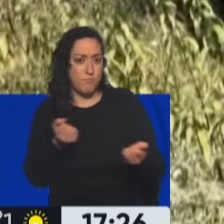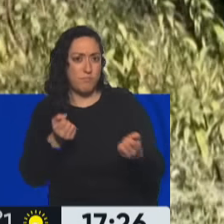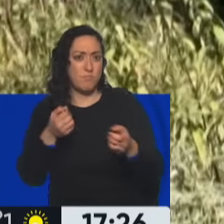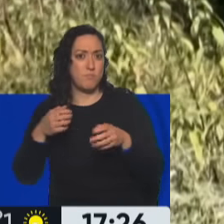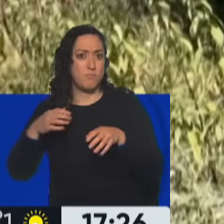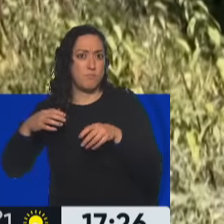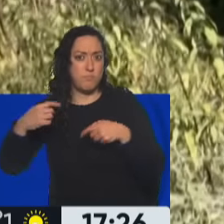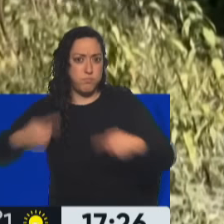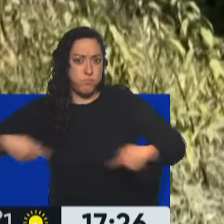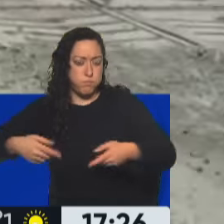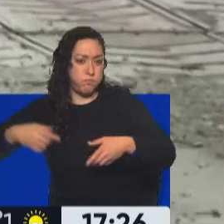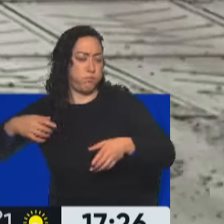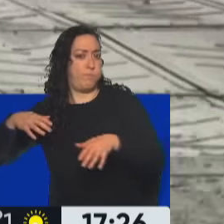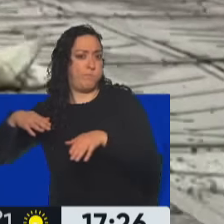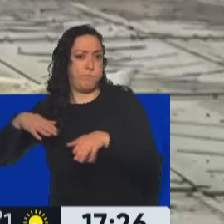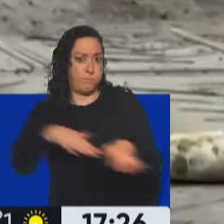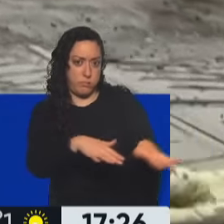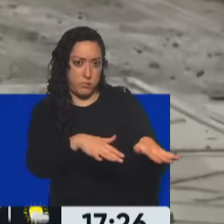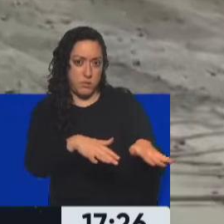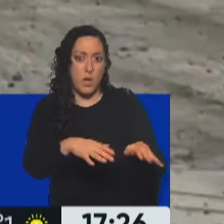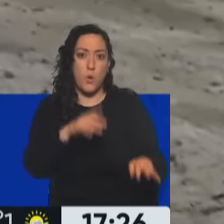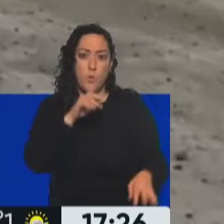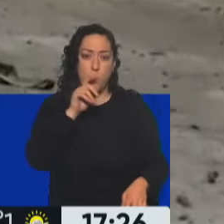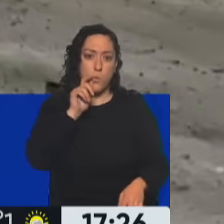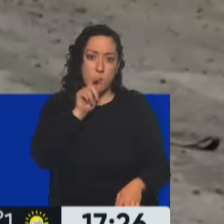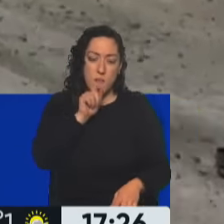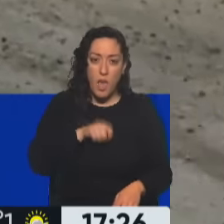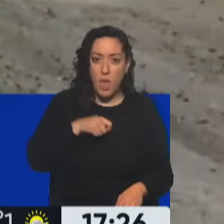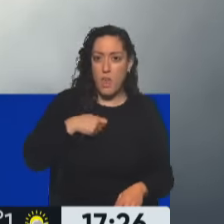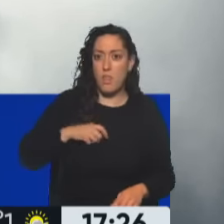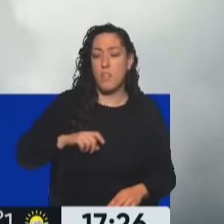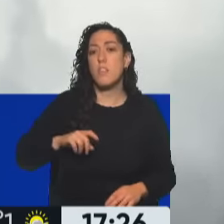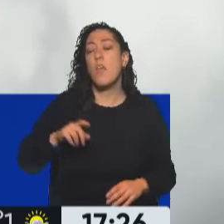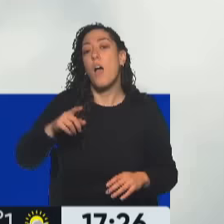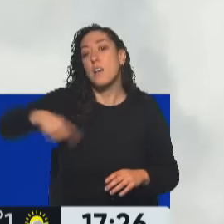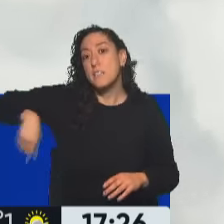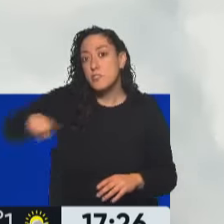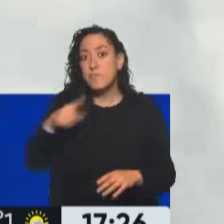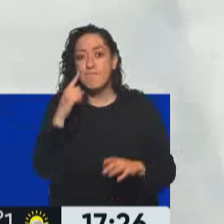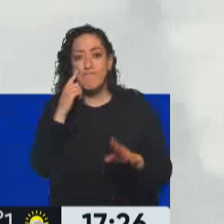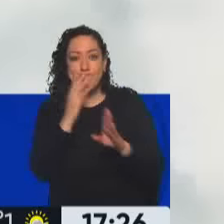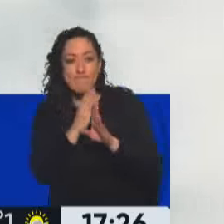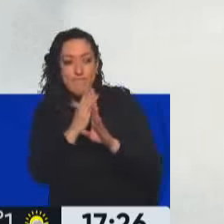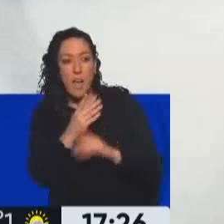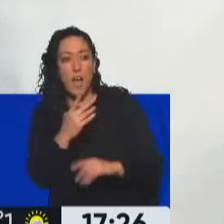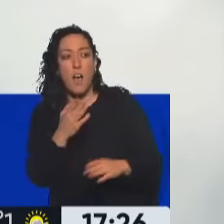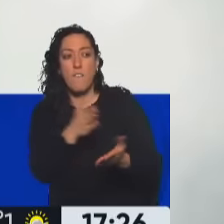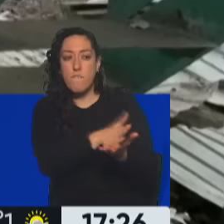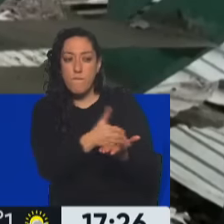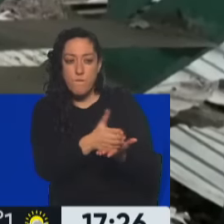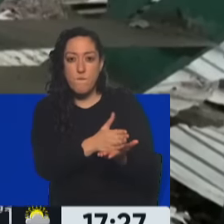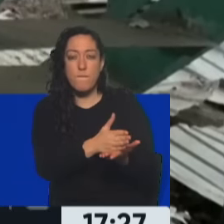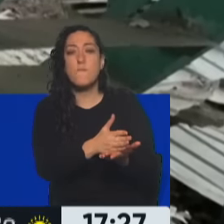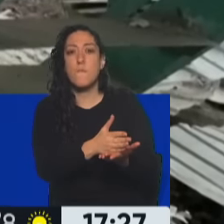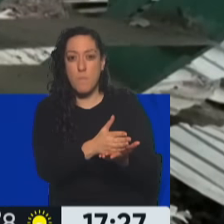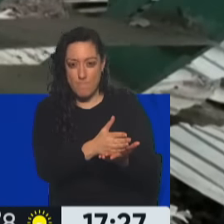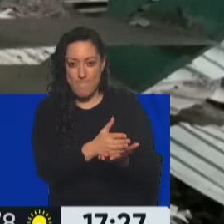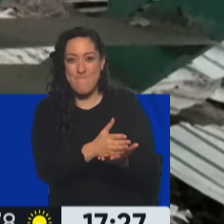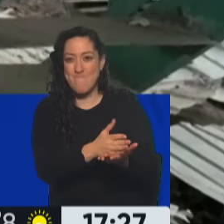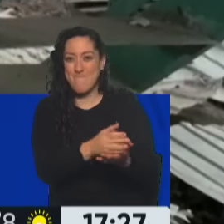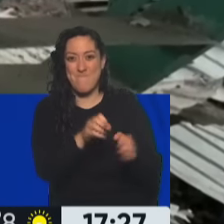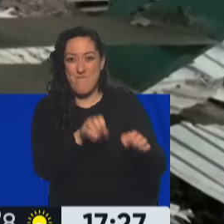Ucrania. Se cree que los servicios de inteligencia ucranianos detectaron debilidades en esa parte de la frontera que a raíz de una reorganización